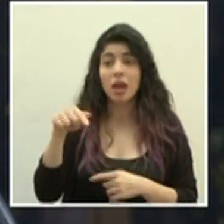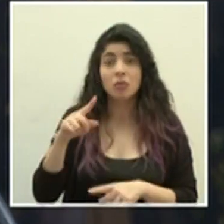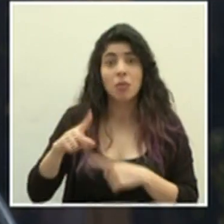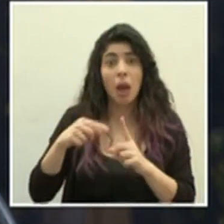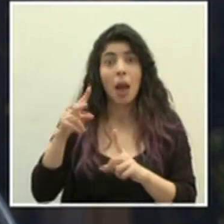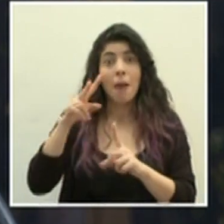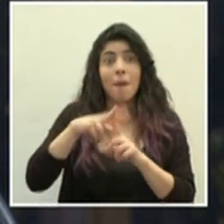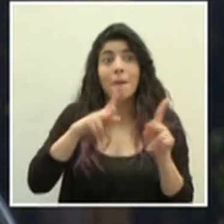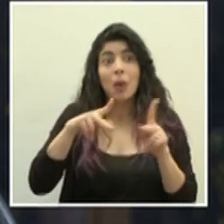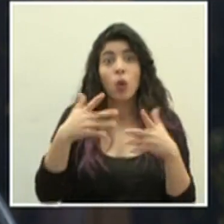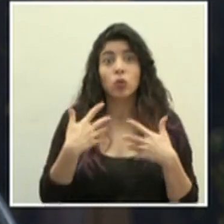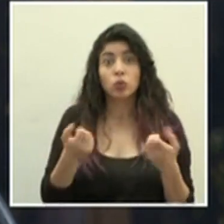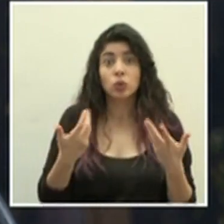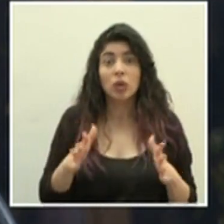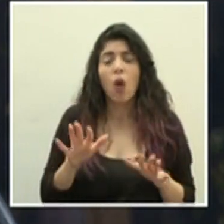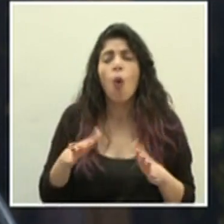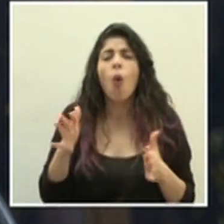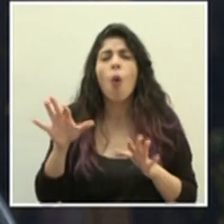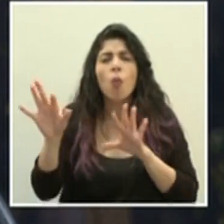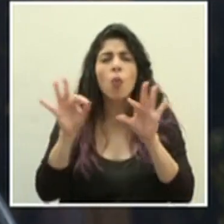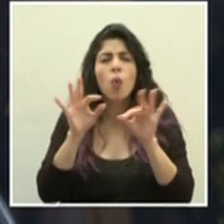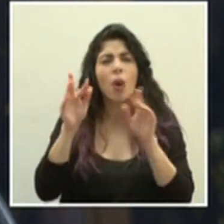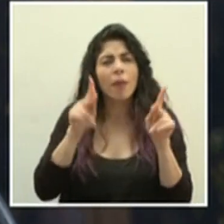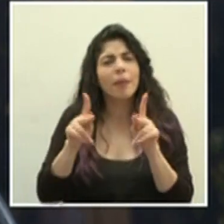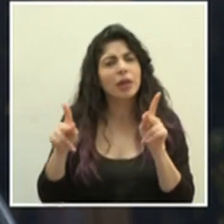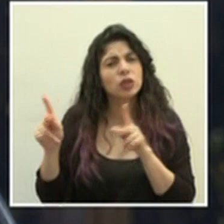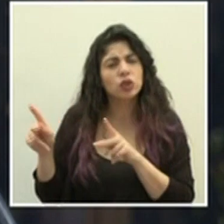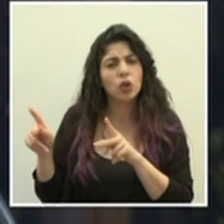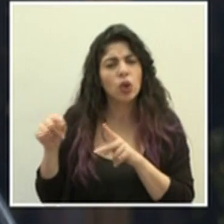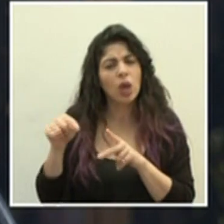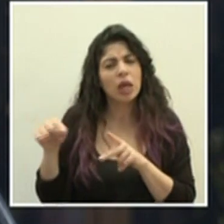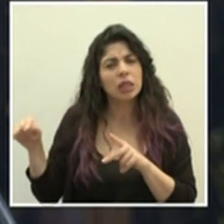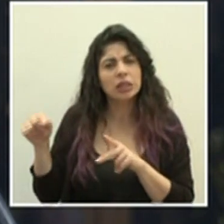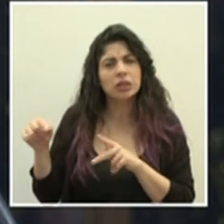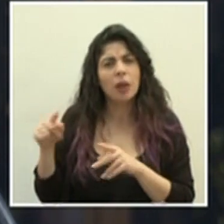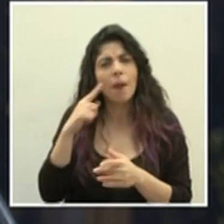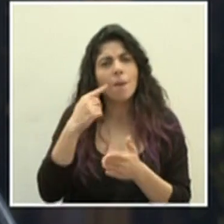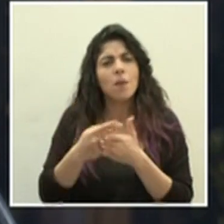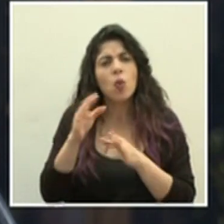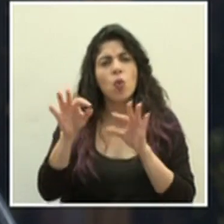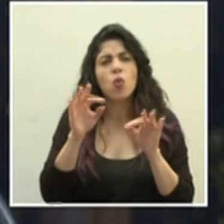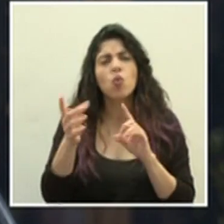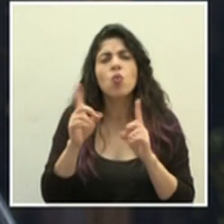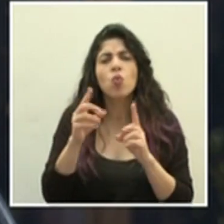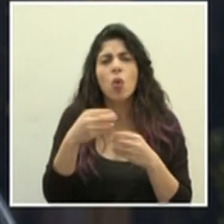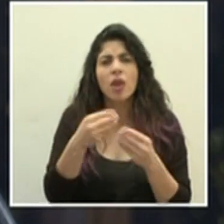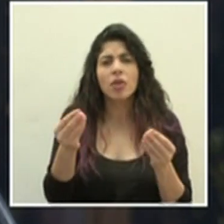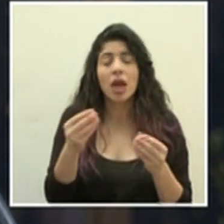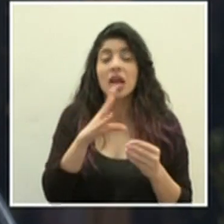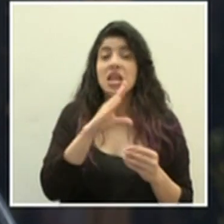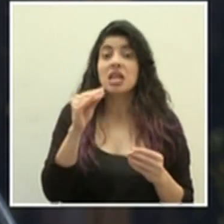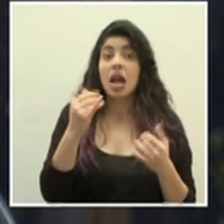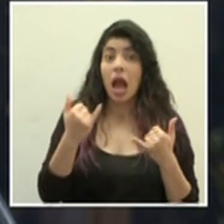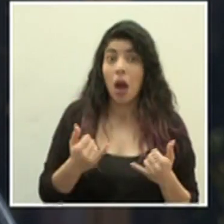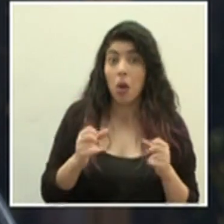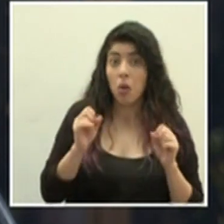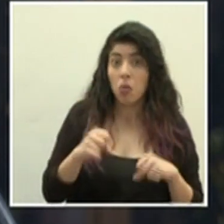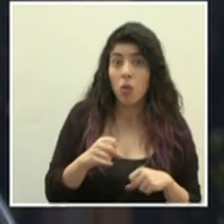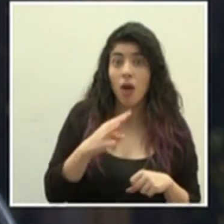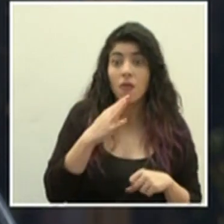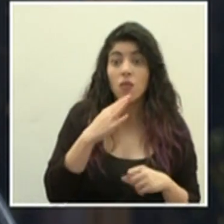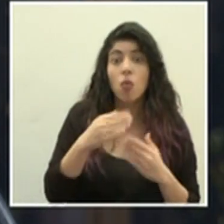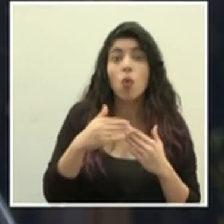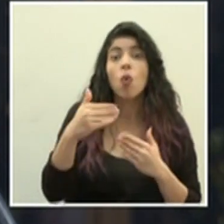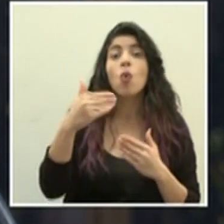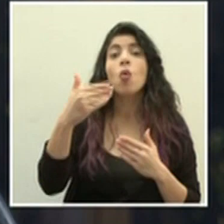los recuperados o cómo se van a seleccionar las personas a las que se les aplicaría esta prueba. Y si ahorita no podemos hablar de un plazo